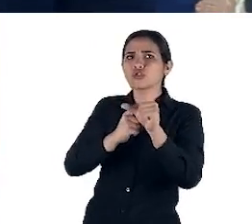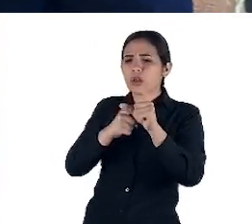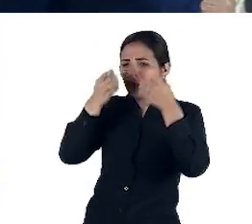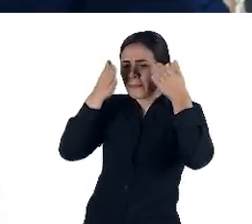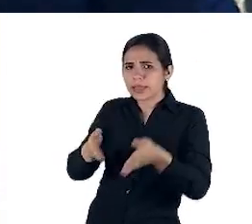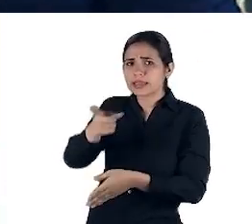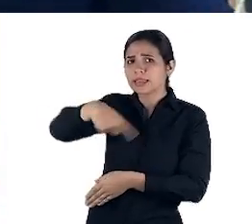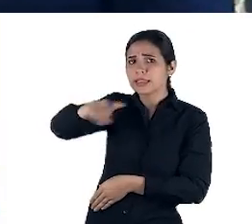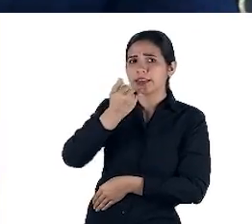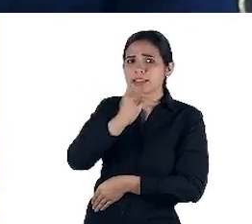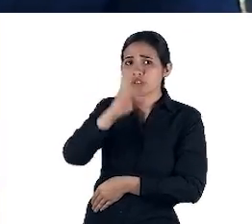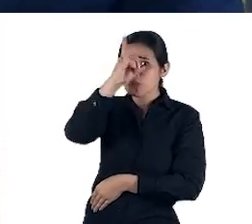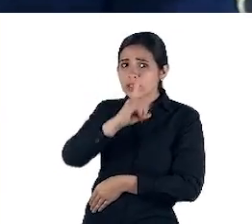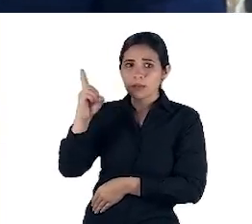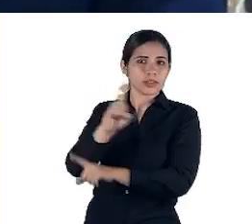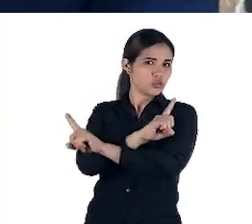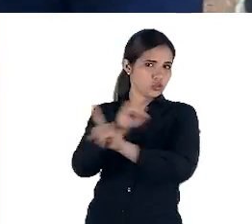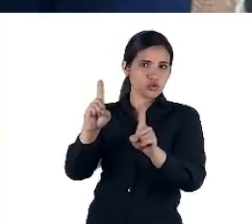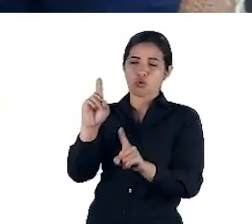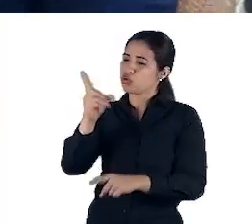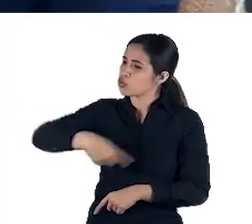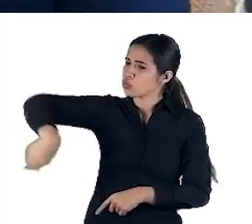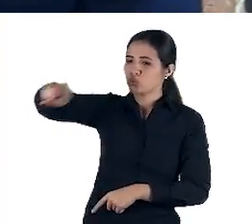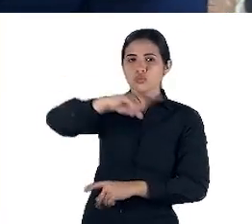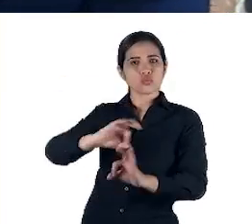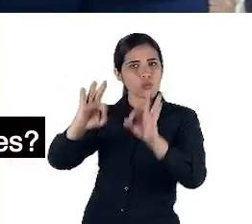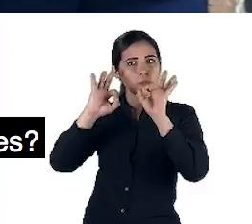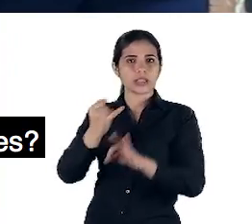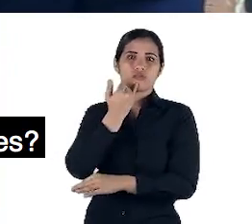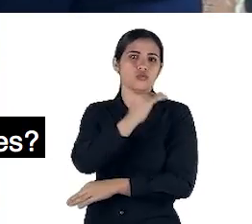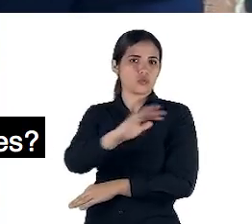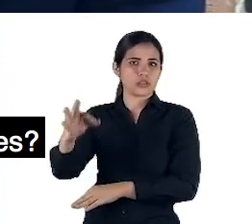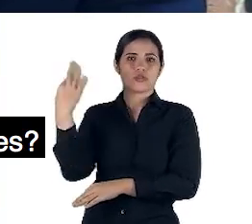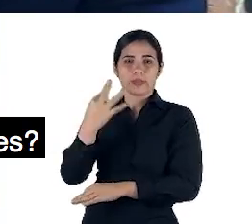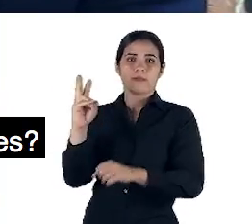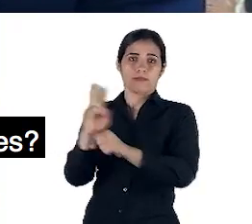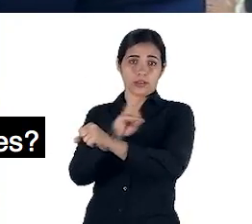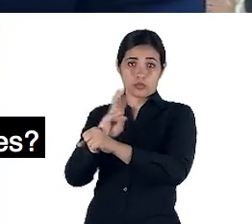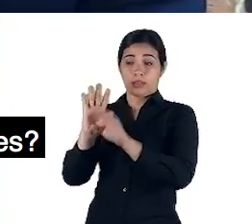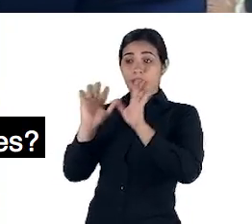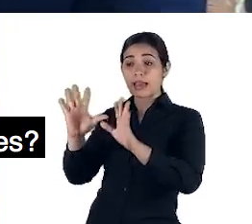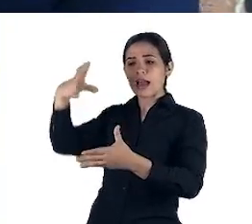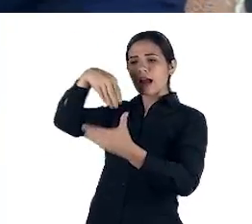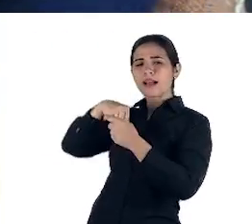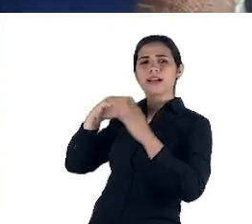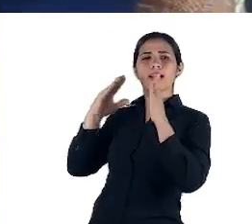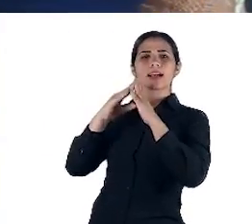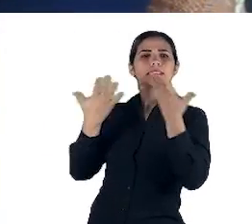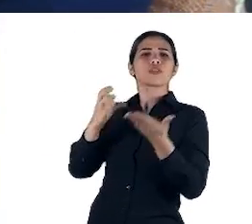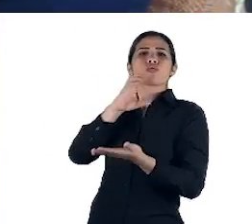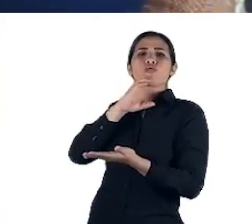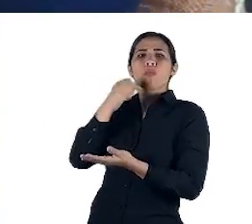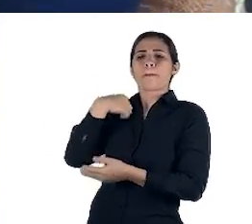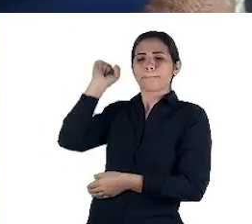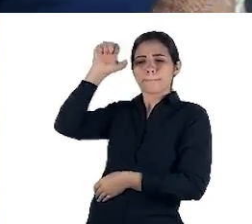de todos los niños en particular. Cuando están en casa, ¿qué herramientas tenemos que tener nosotros como padres? Decías en